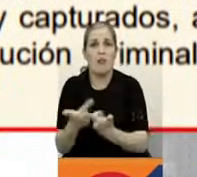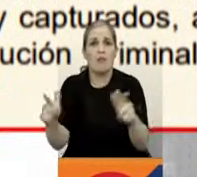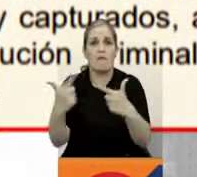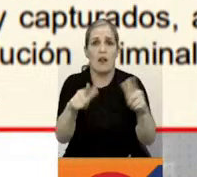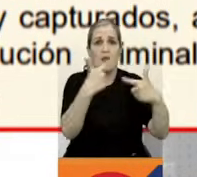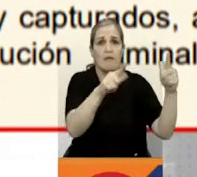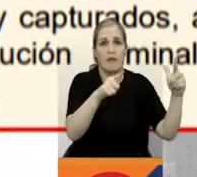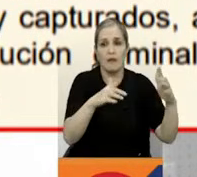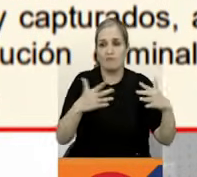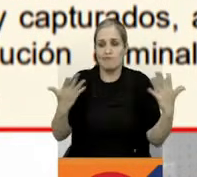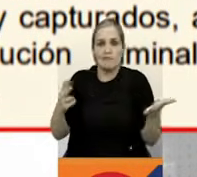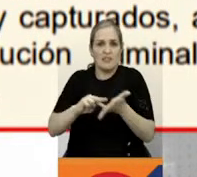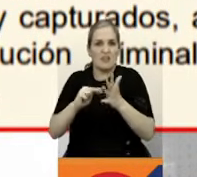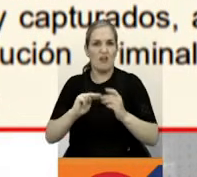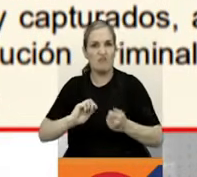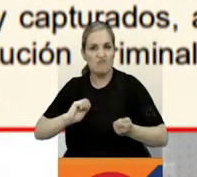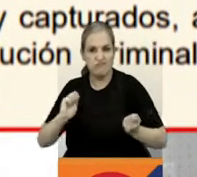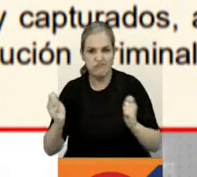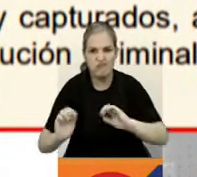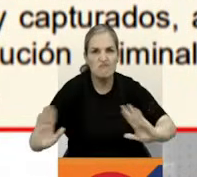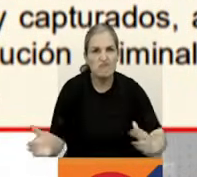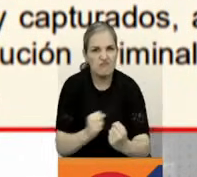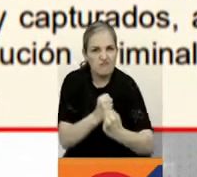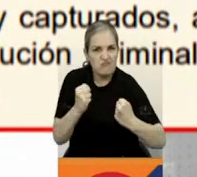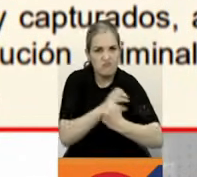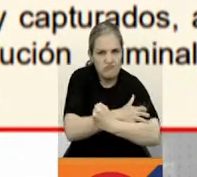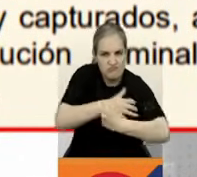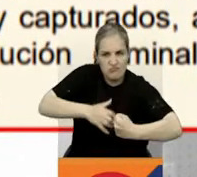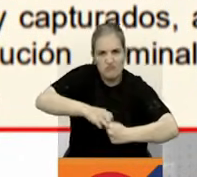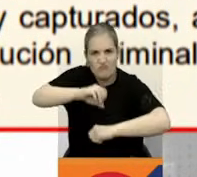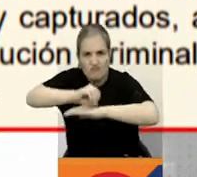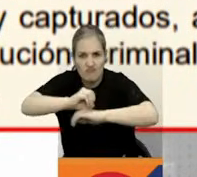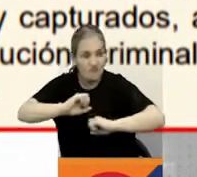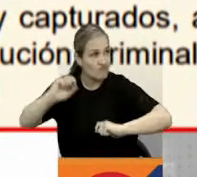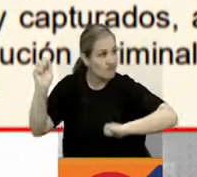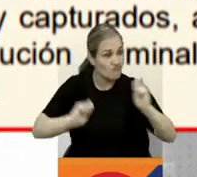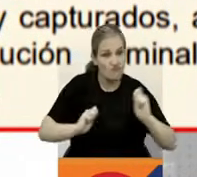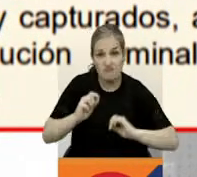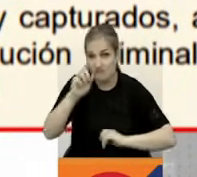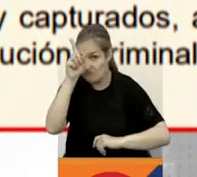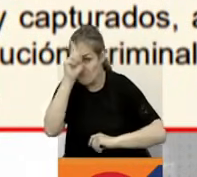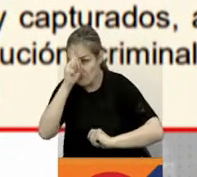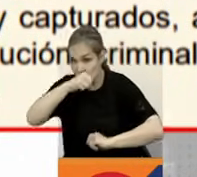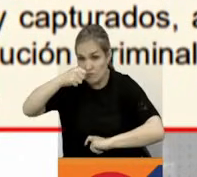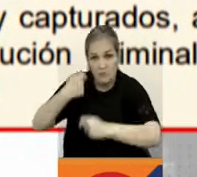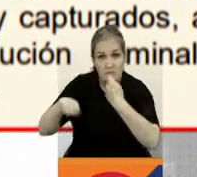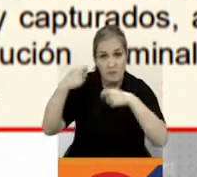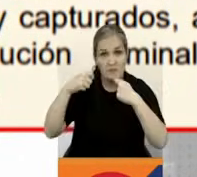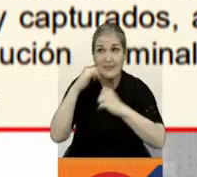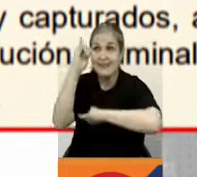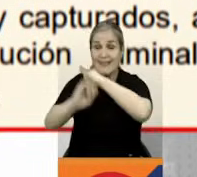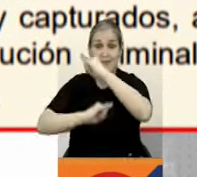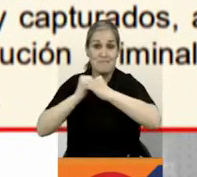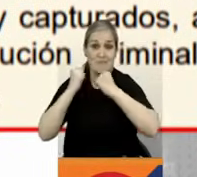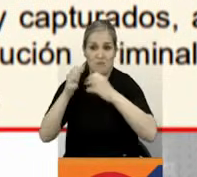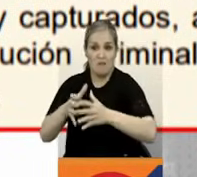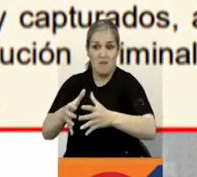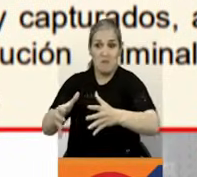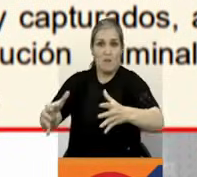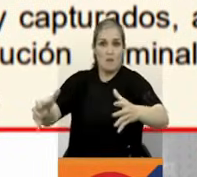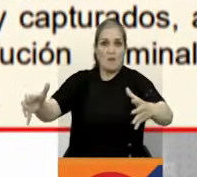escenario de evolución criminal, fortalecimiento estructural y fortalecimiento en la capacidad internacional.